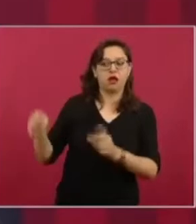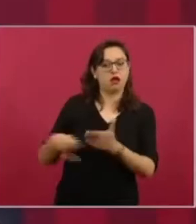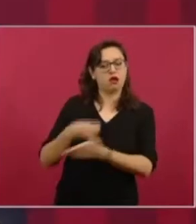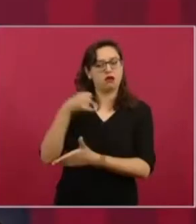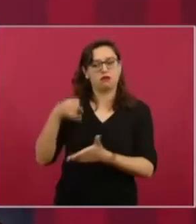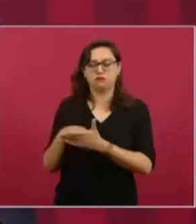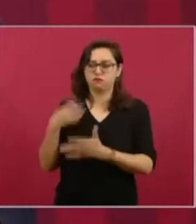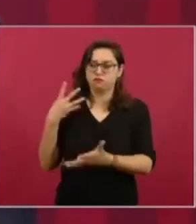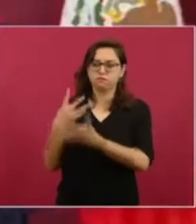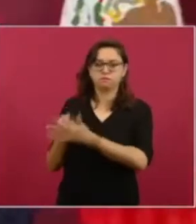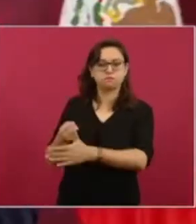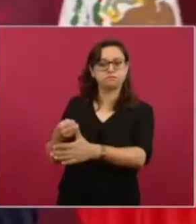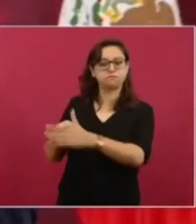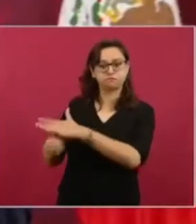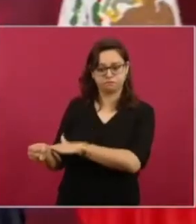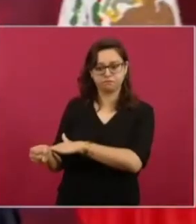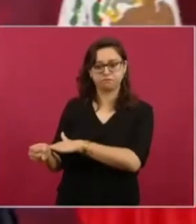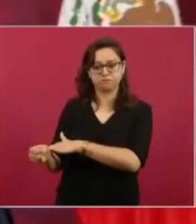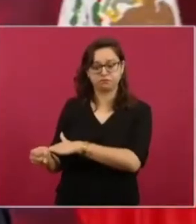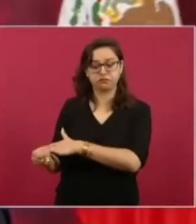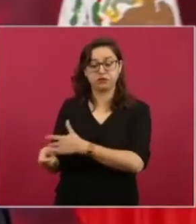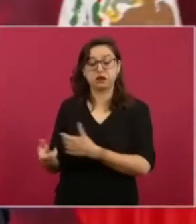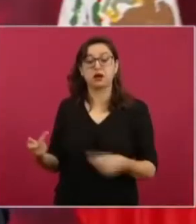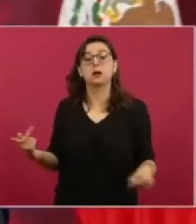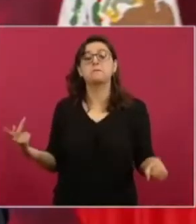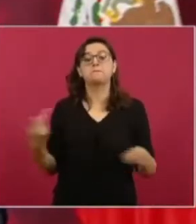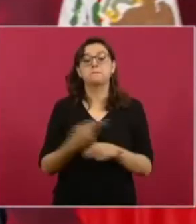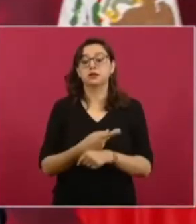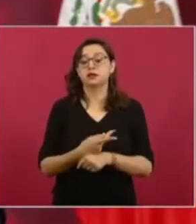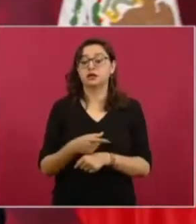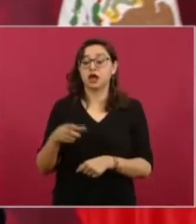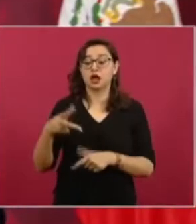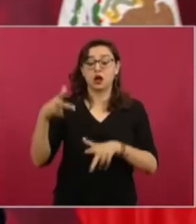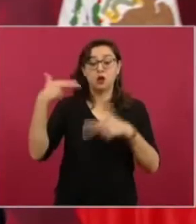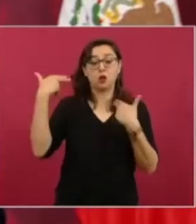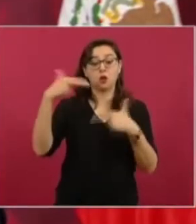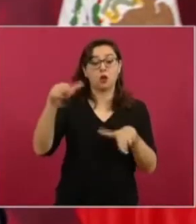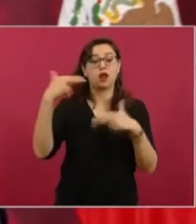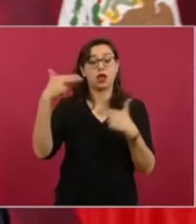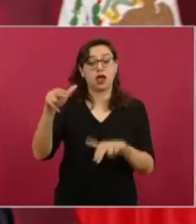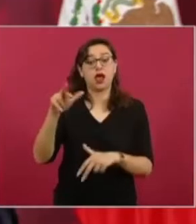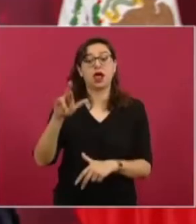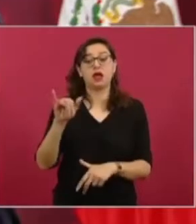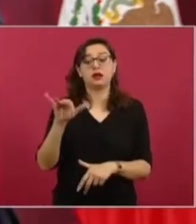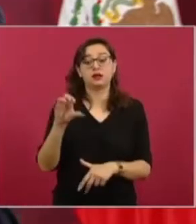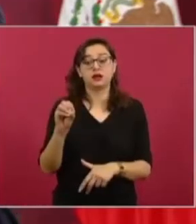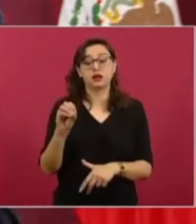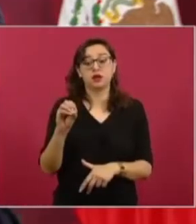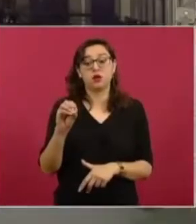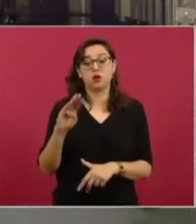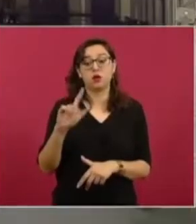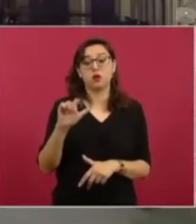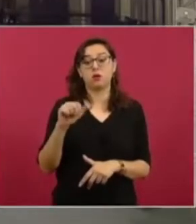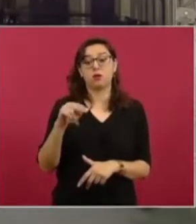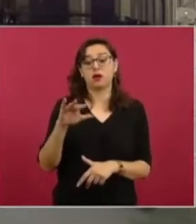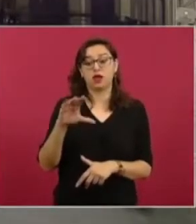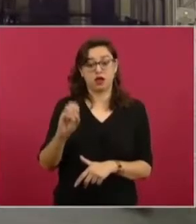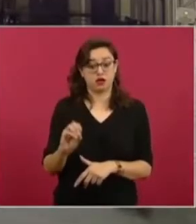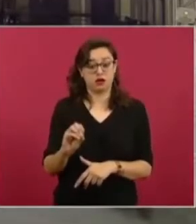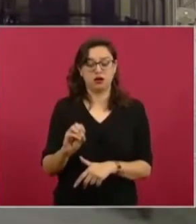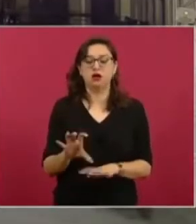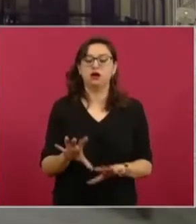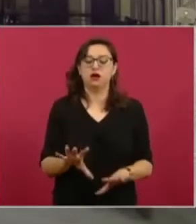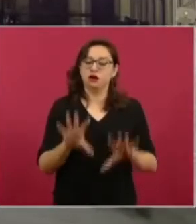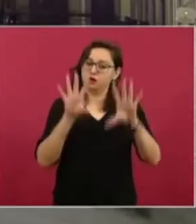líderes de la huelga de Río Blanco, los llevaron presos. Y el